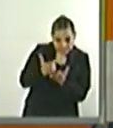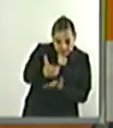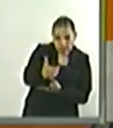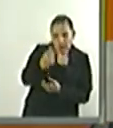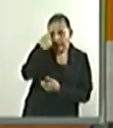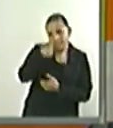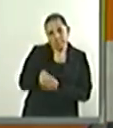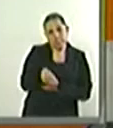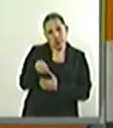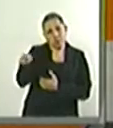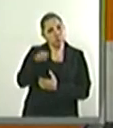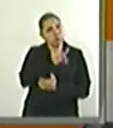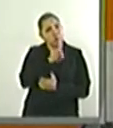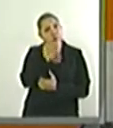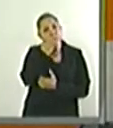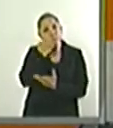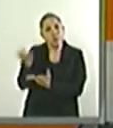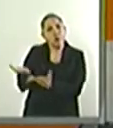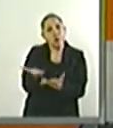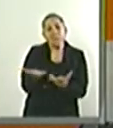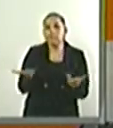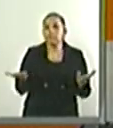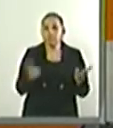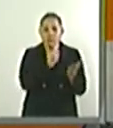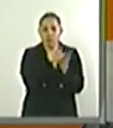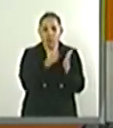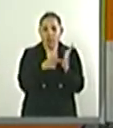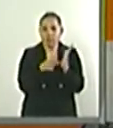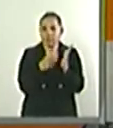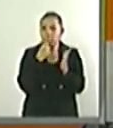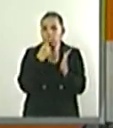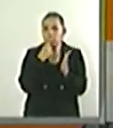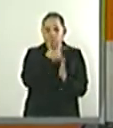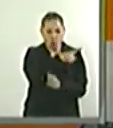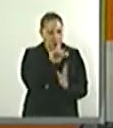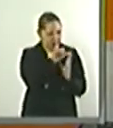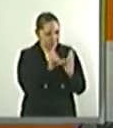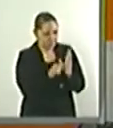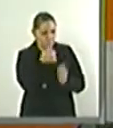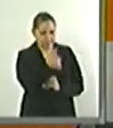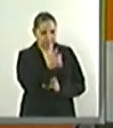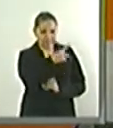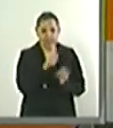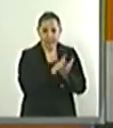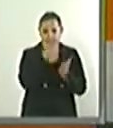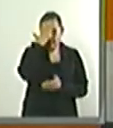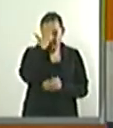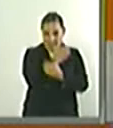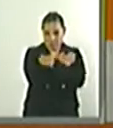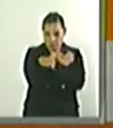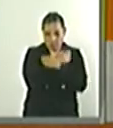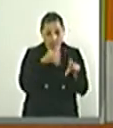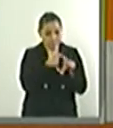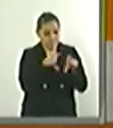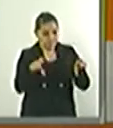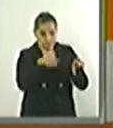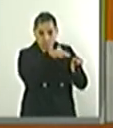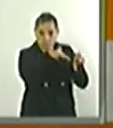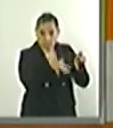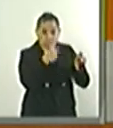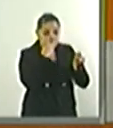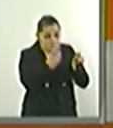el texto actual del artículo 6º de la ley general de educación establece lo siguiente la